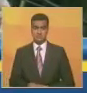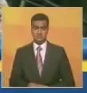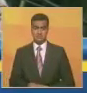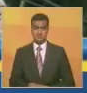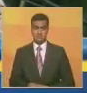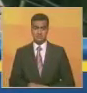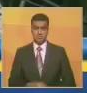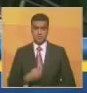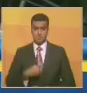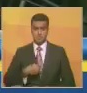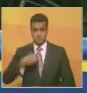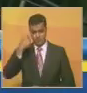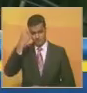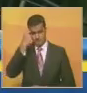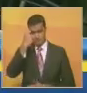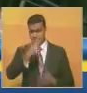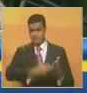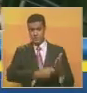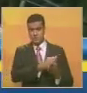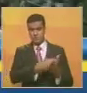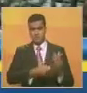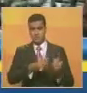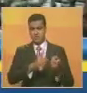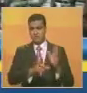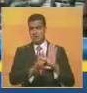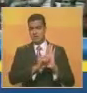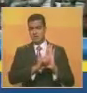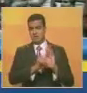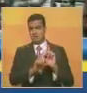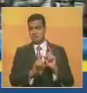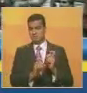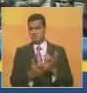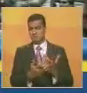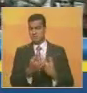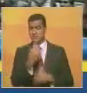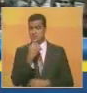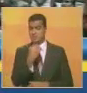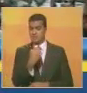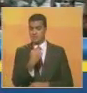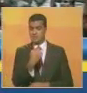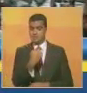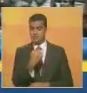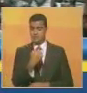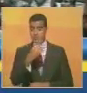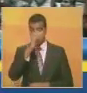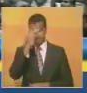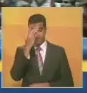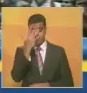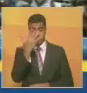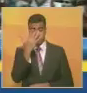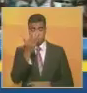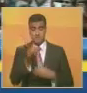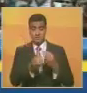Yo creo que eso es violatorio de alguna ley. Chávez manifestó que durante el asueto de carnaval se